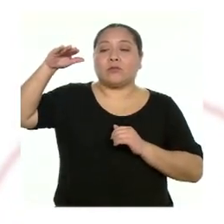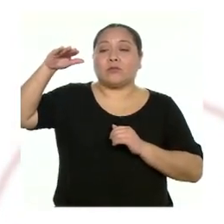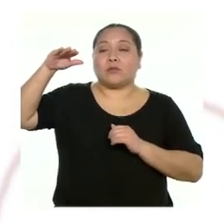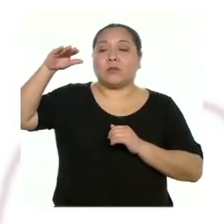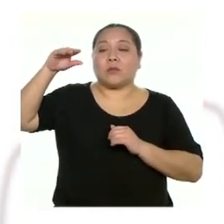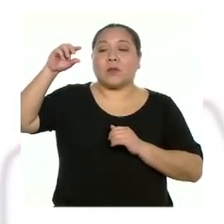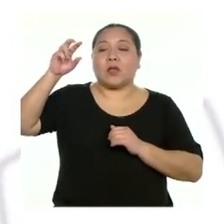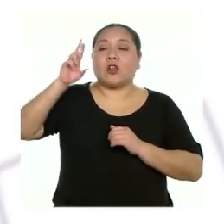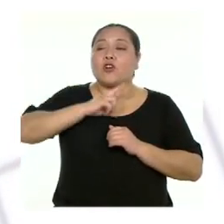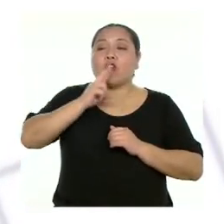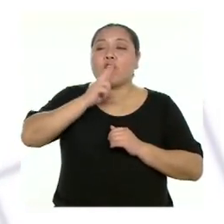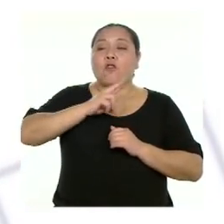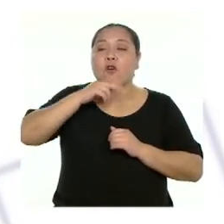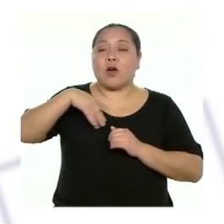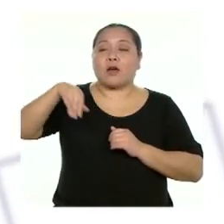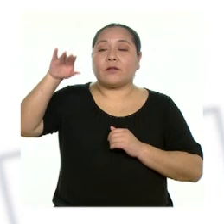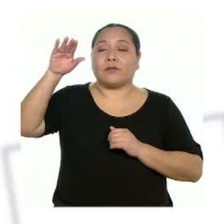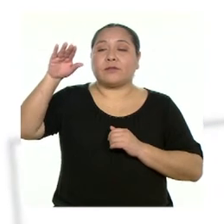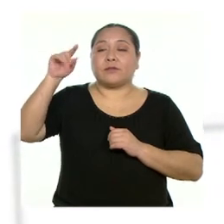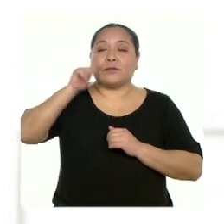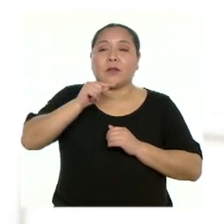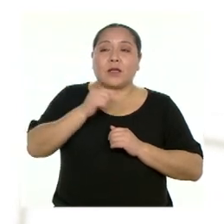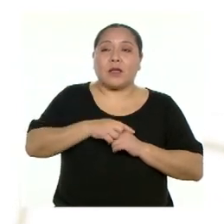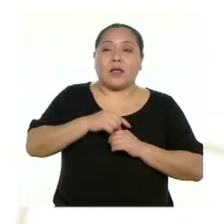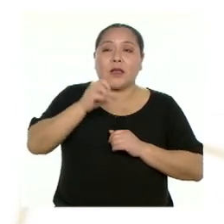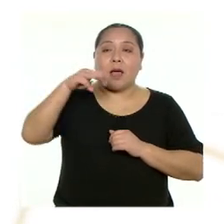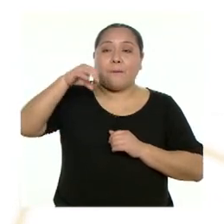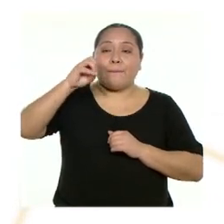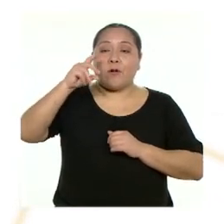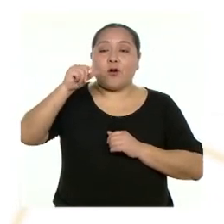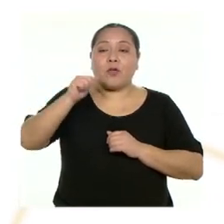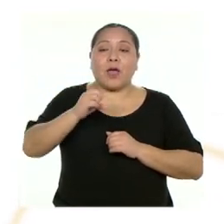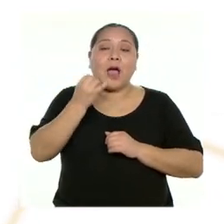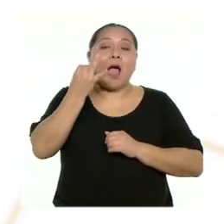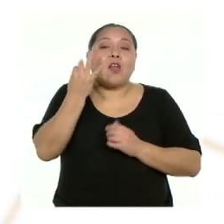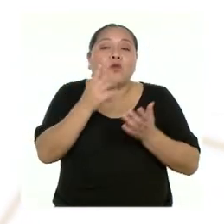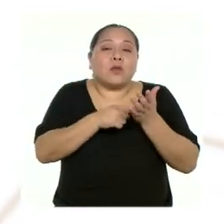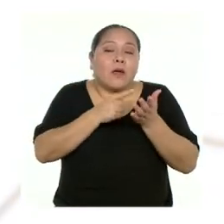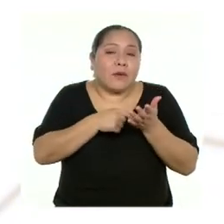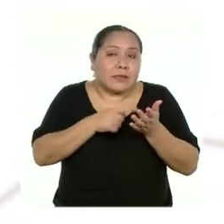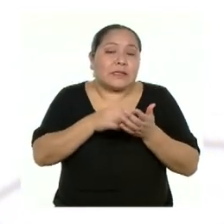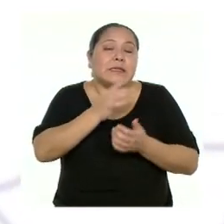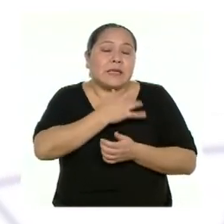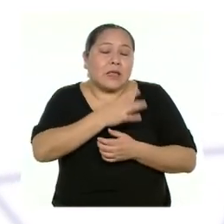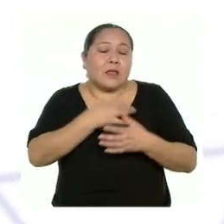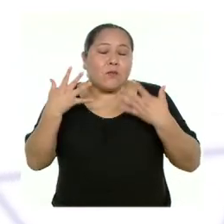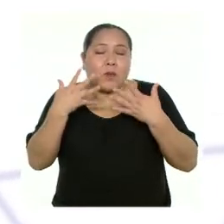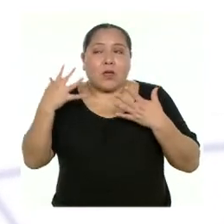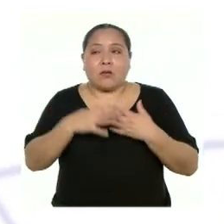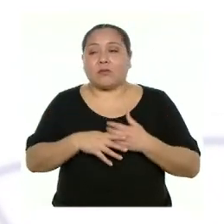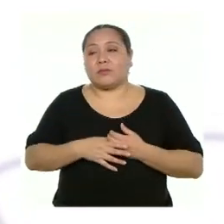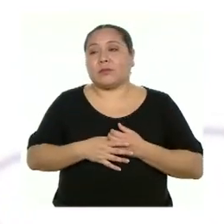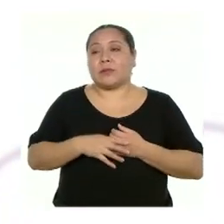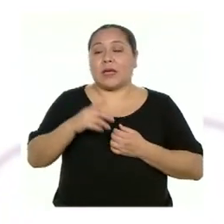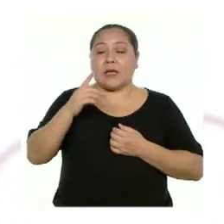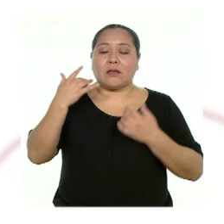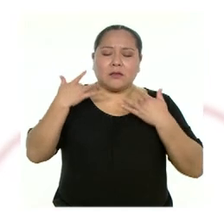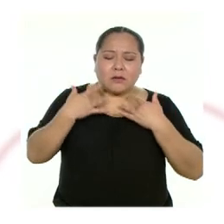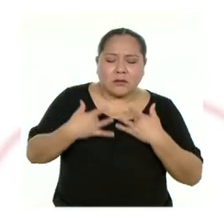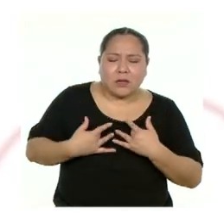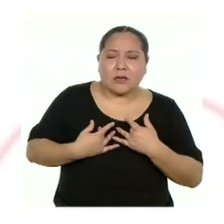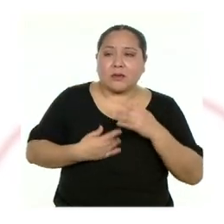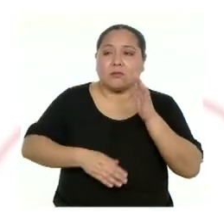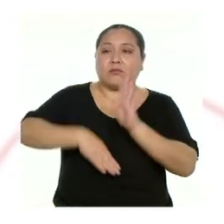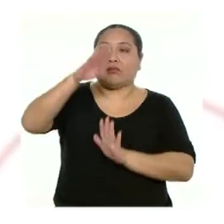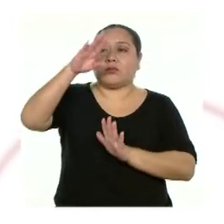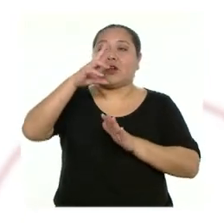alta es la roja. Por lo tanto, la moda es a veces sienten miedo. En tristeza, la barra más alta